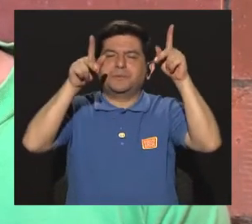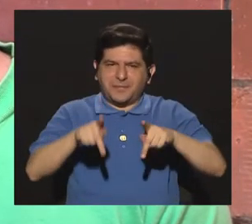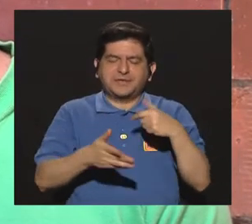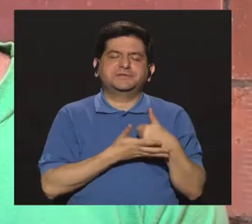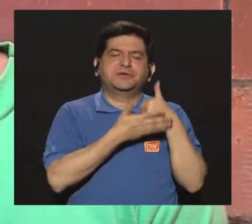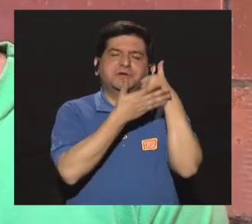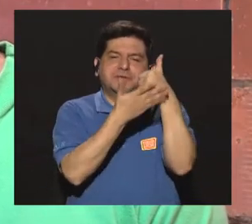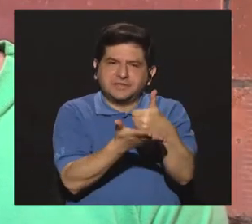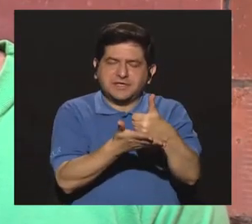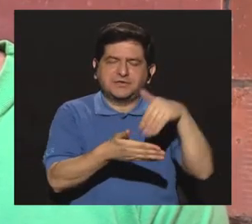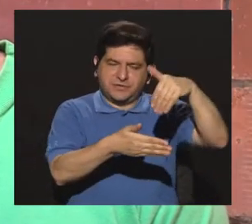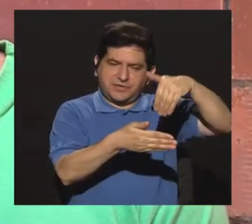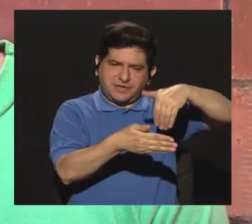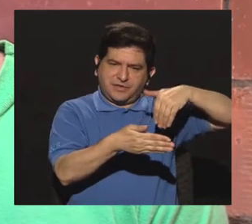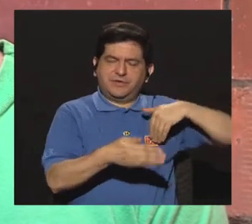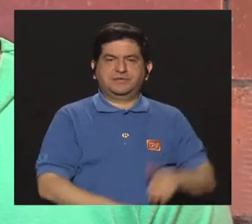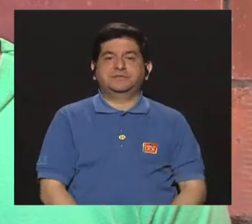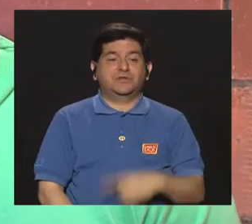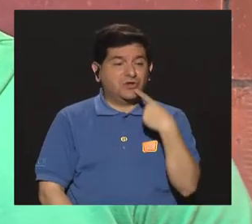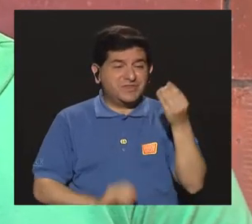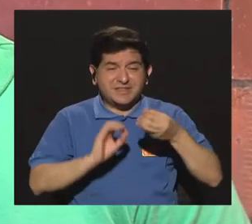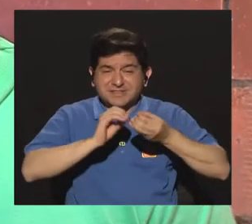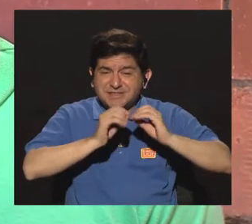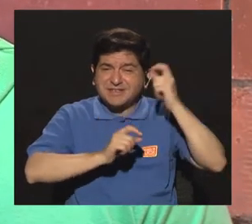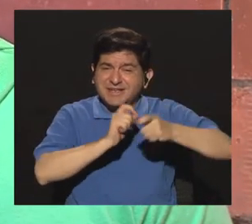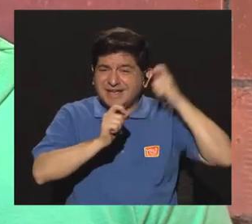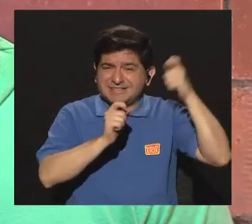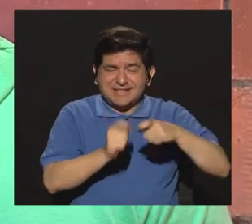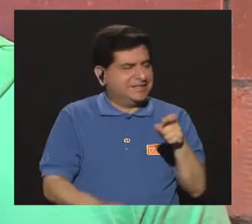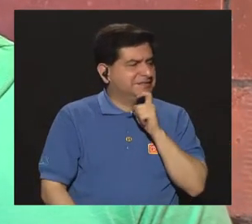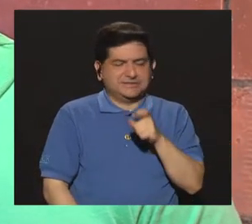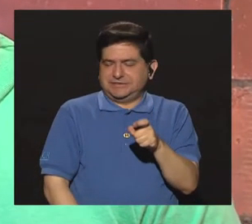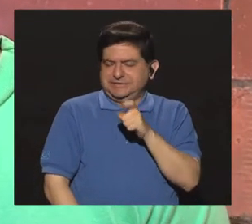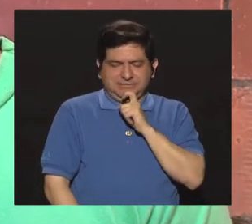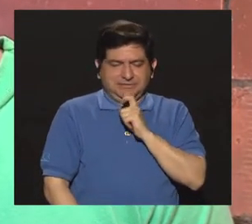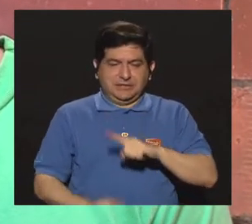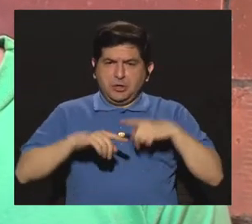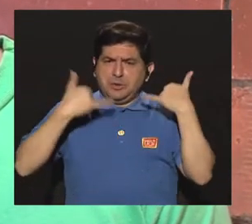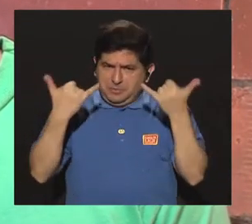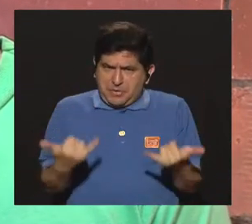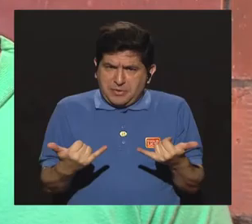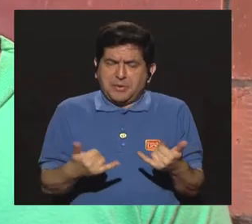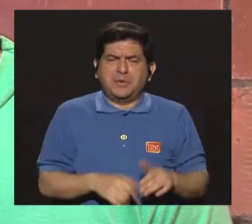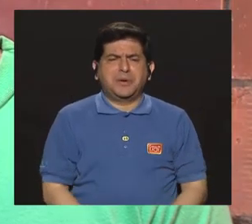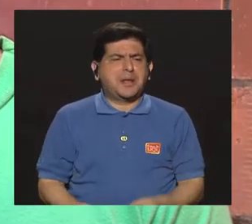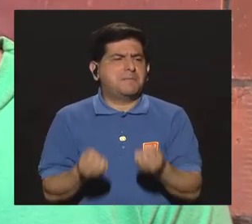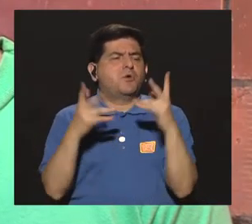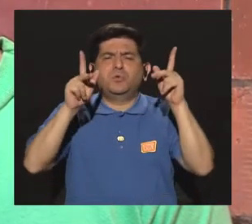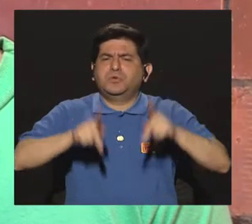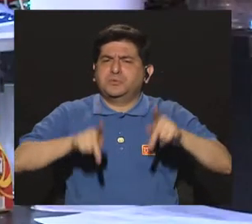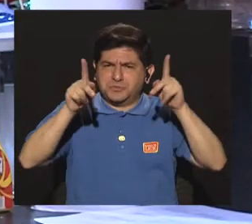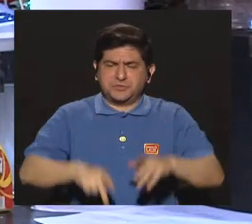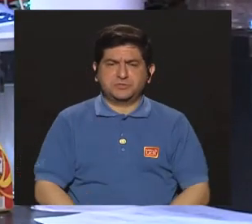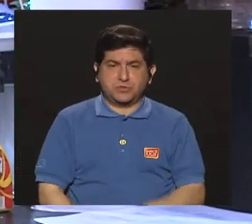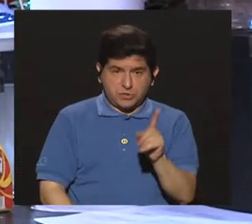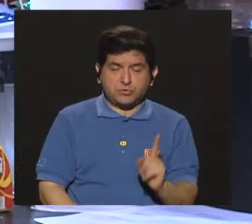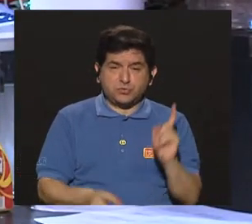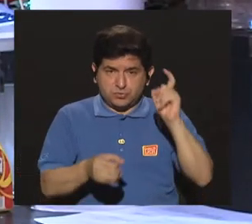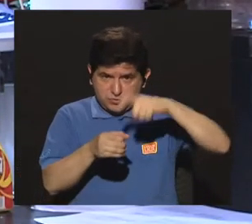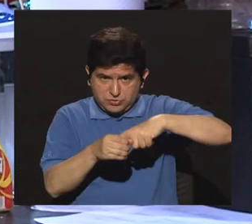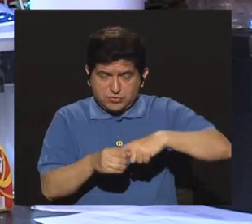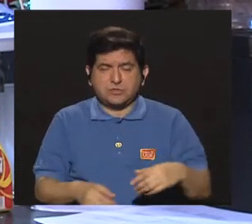por eso porque las personas han contribuido a la colección es decir un número exacto es muy difícil porque como le digo actualmente muchas personas usted se ha